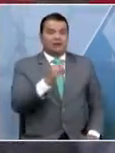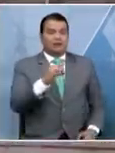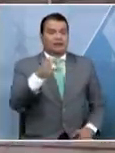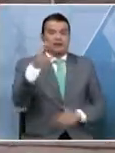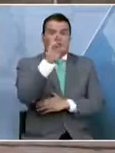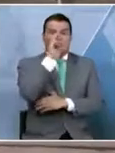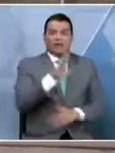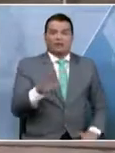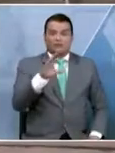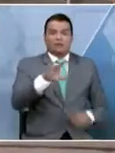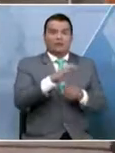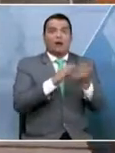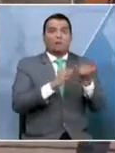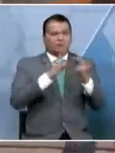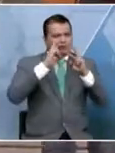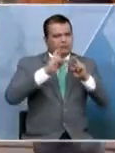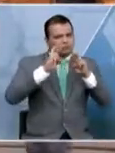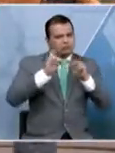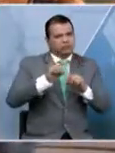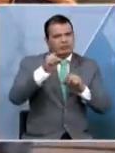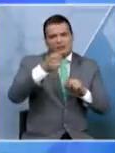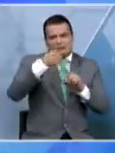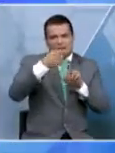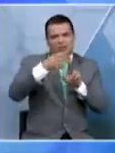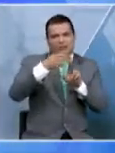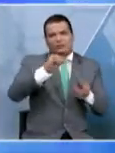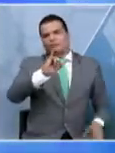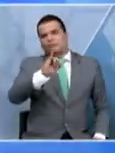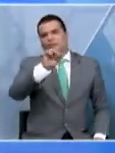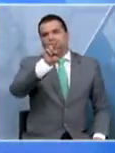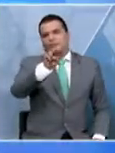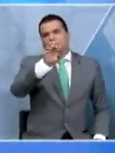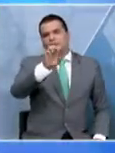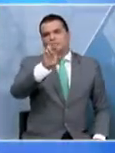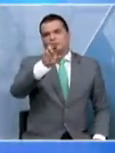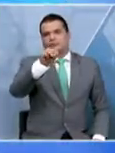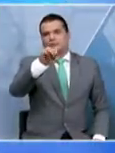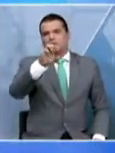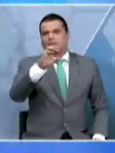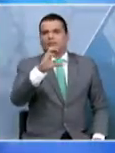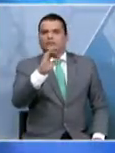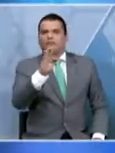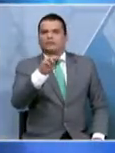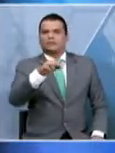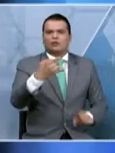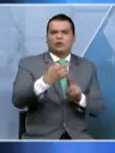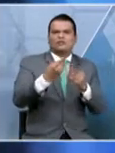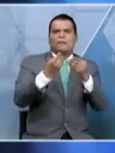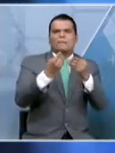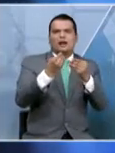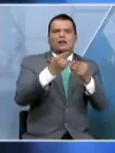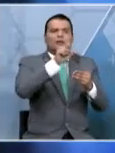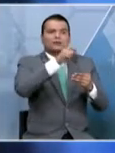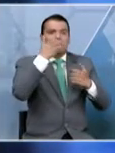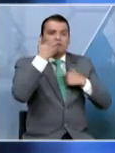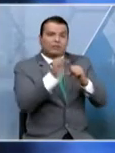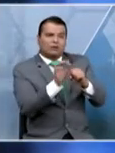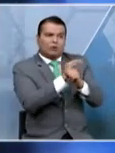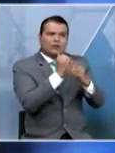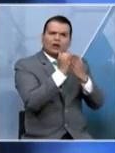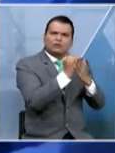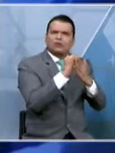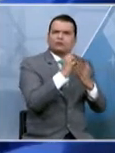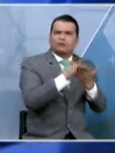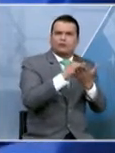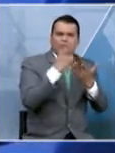colombia en usar la ivermectina como parte del tratamiento contra el sida 19 aunque esta medicina desparasitante ya ha sido usada en